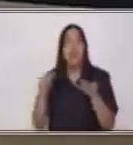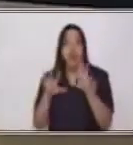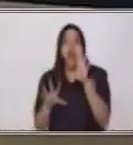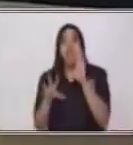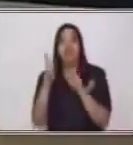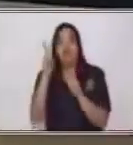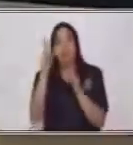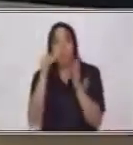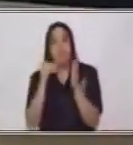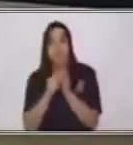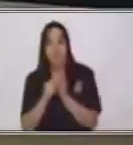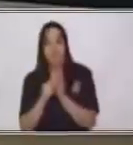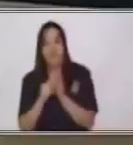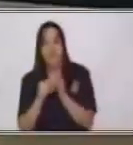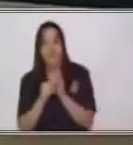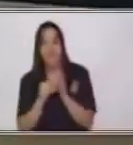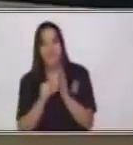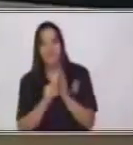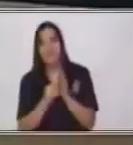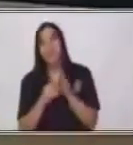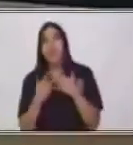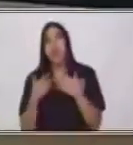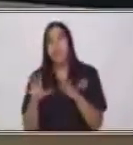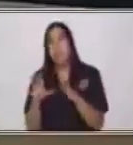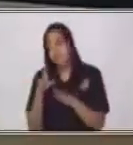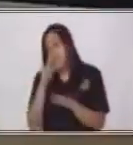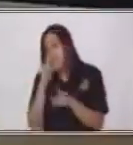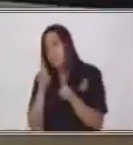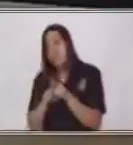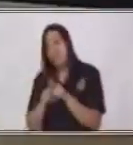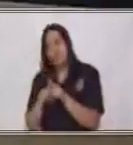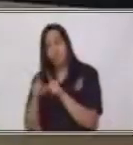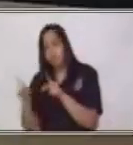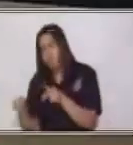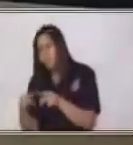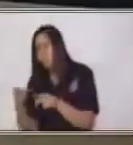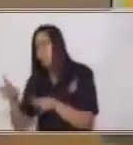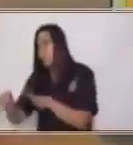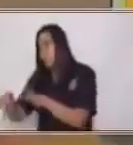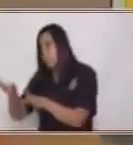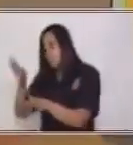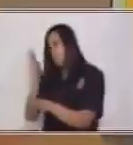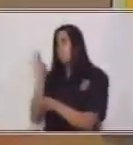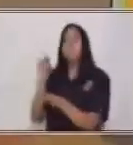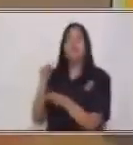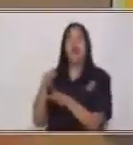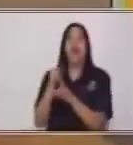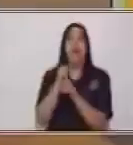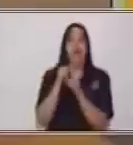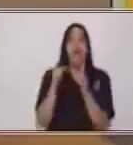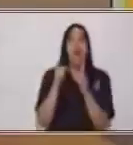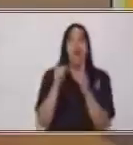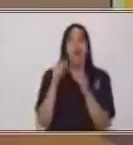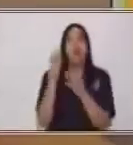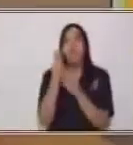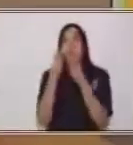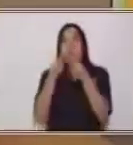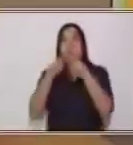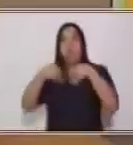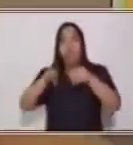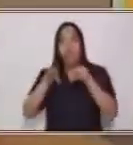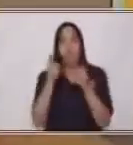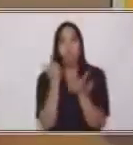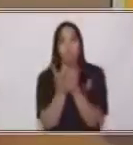12 quetzales. También fui a comprar media docena de huevos y pagué 9